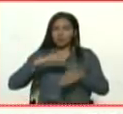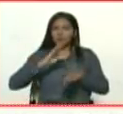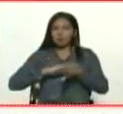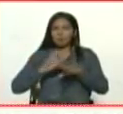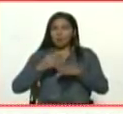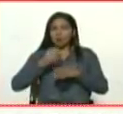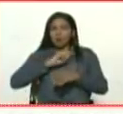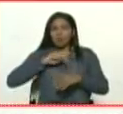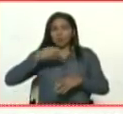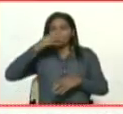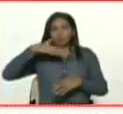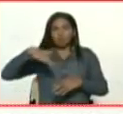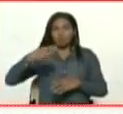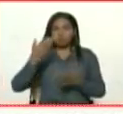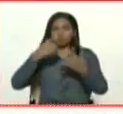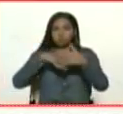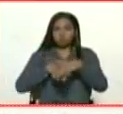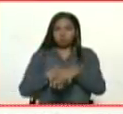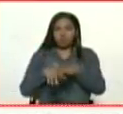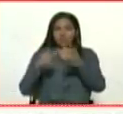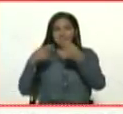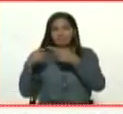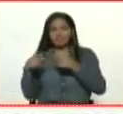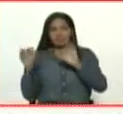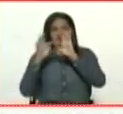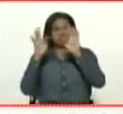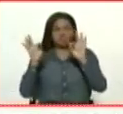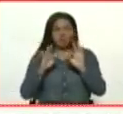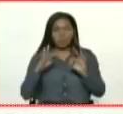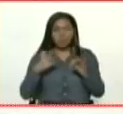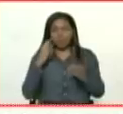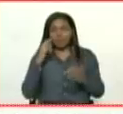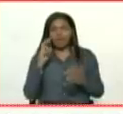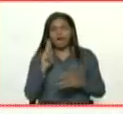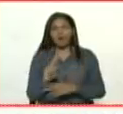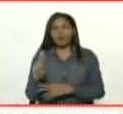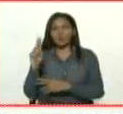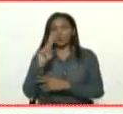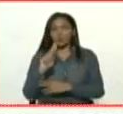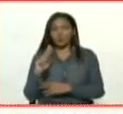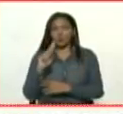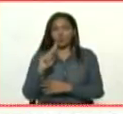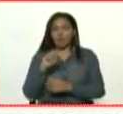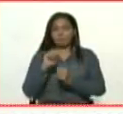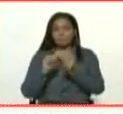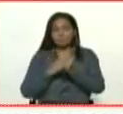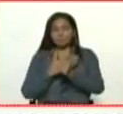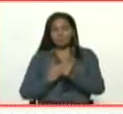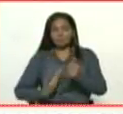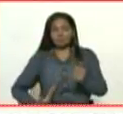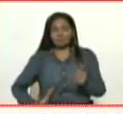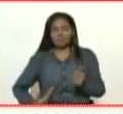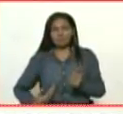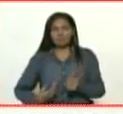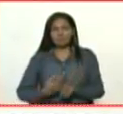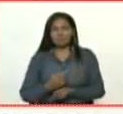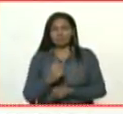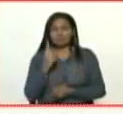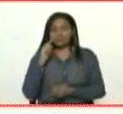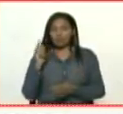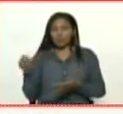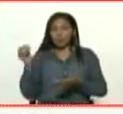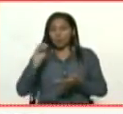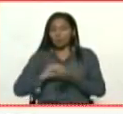nuestro pueblo, a través de los distintos sistemas, pudiera utilizar, señor vicepresidente Tarek El Aissami, hay que retomar